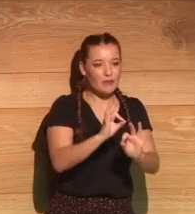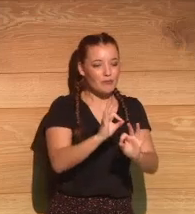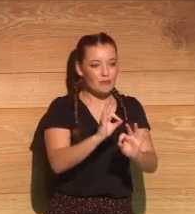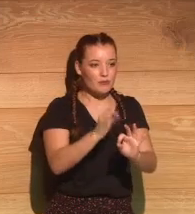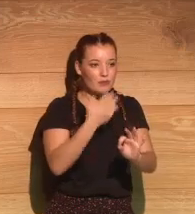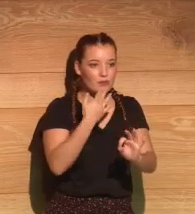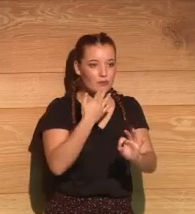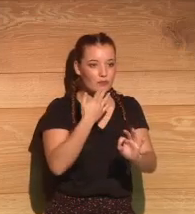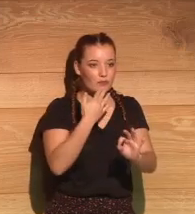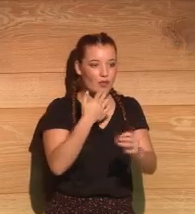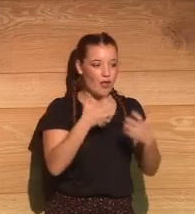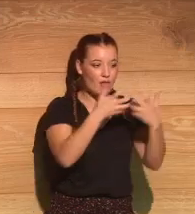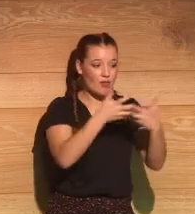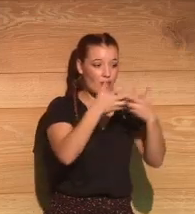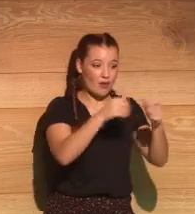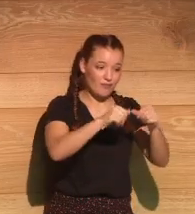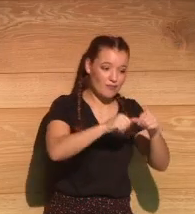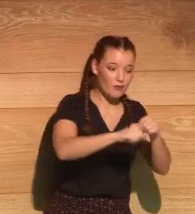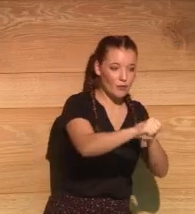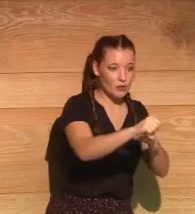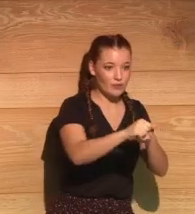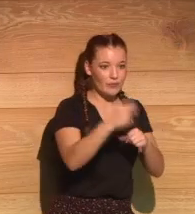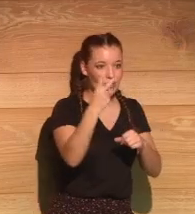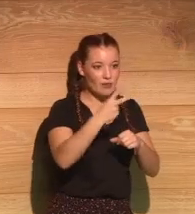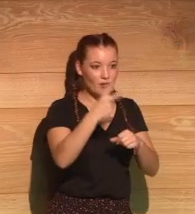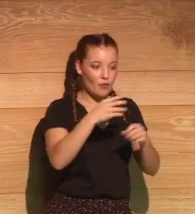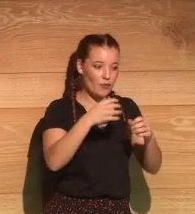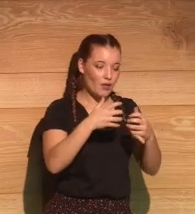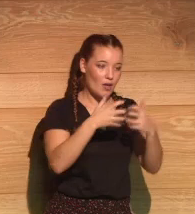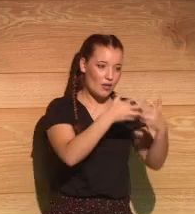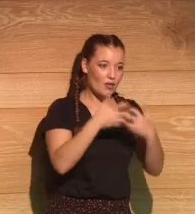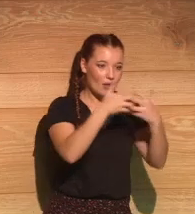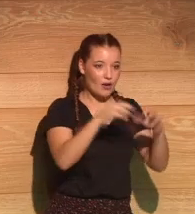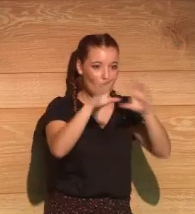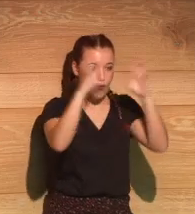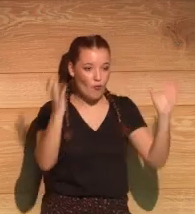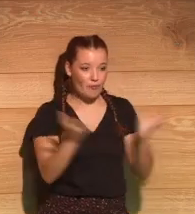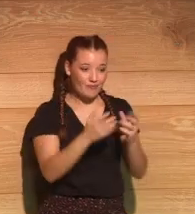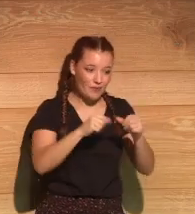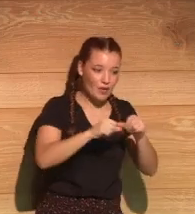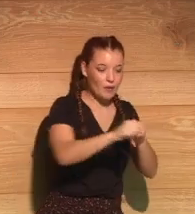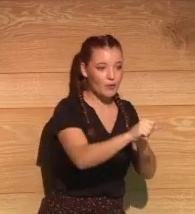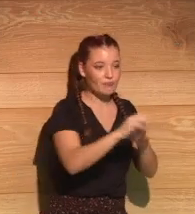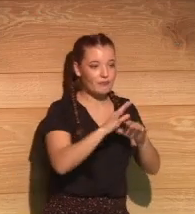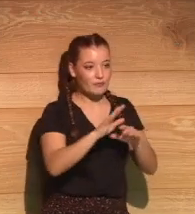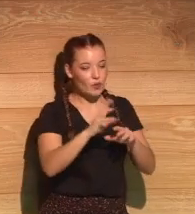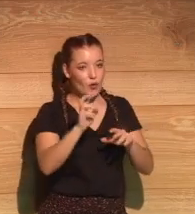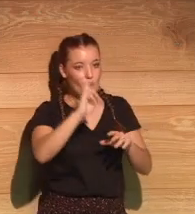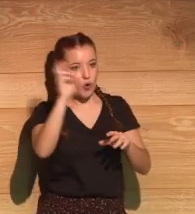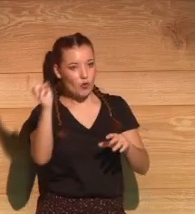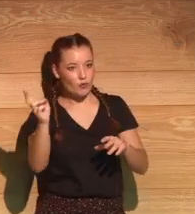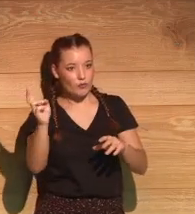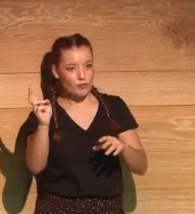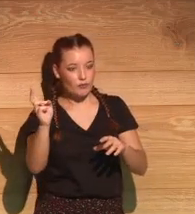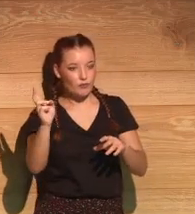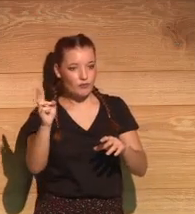posguerra, de la Segunda Guerra Mundial, mientras que lo otro sí puede, y es muy importante.